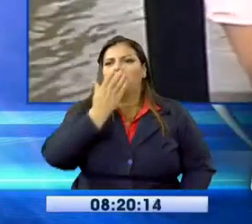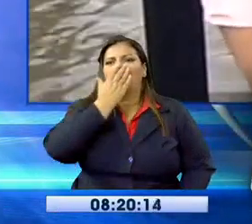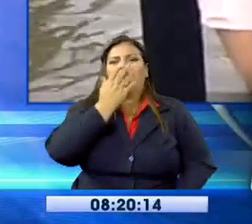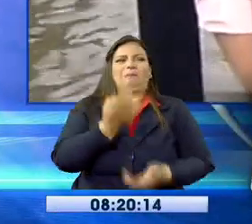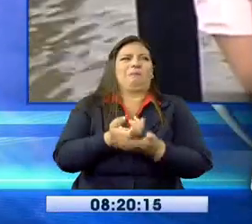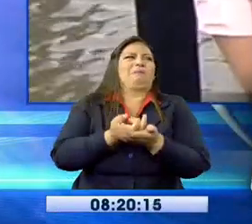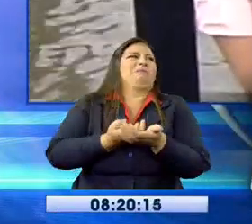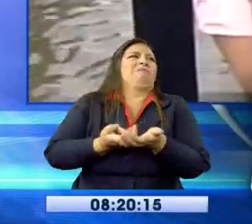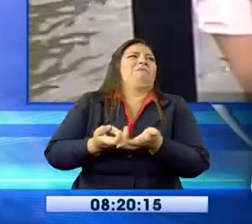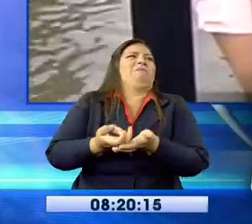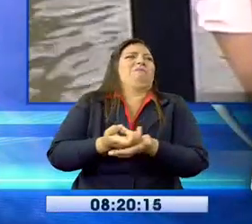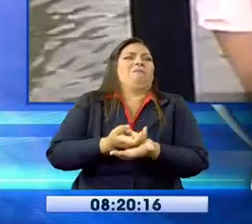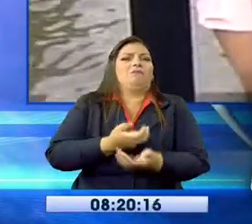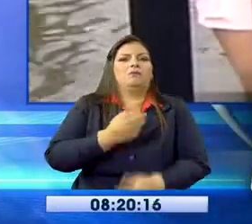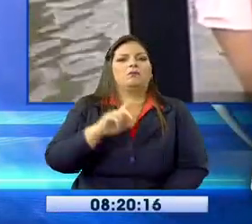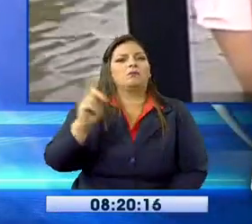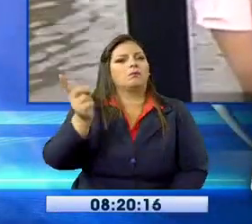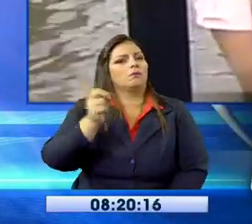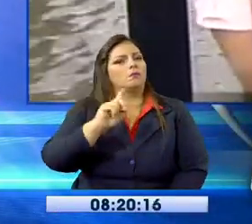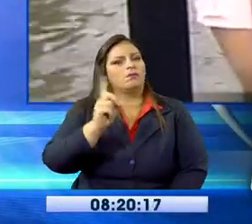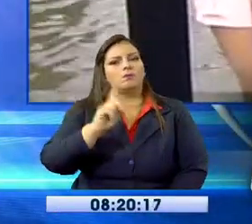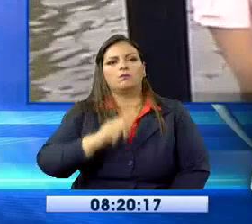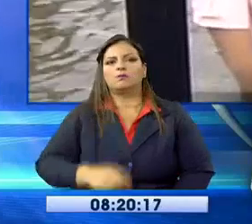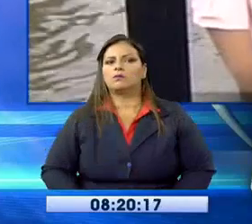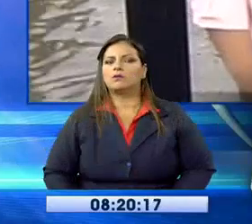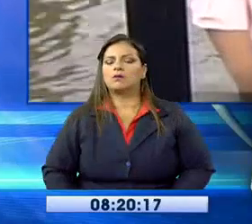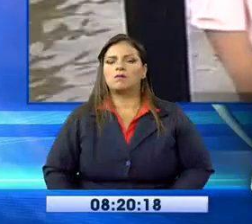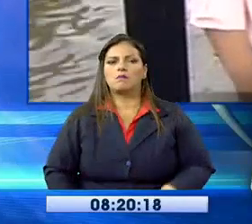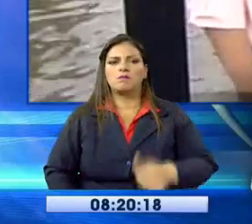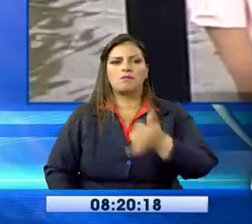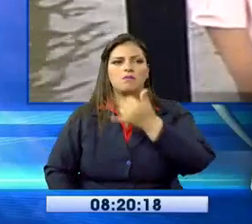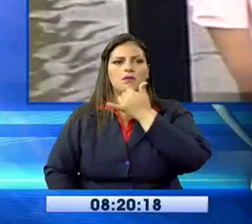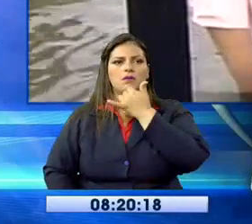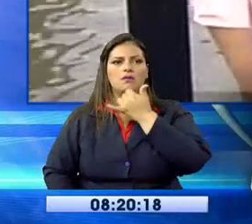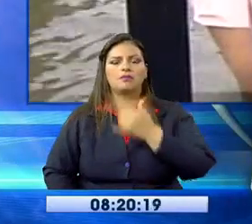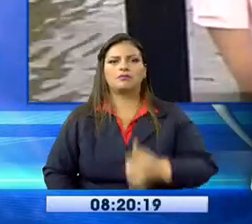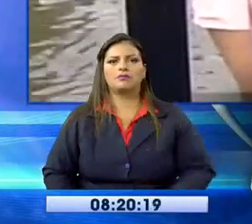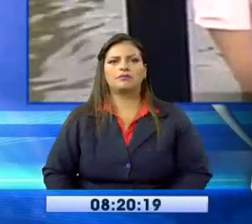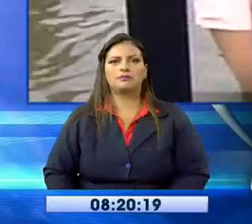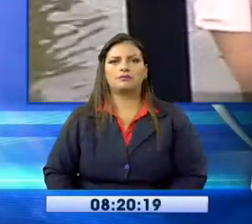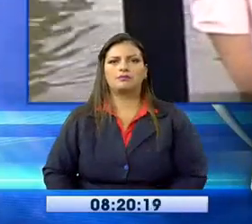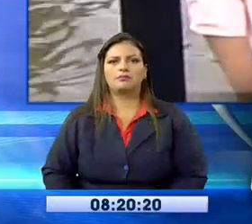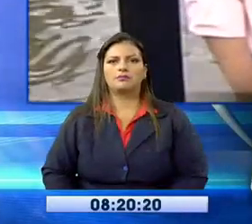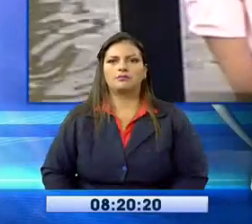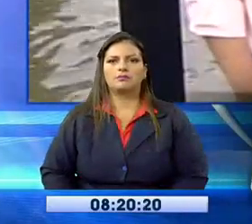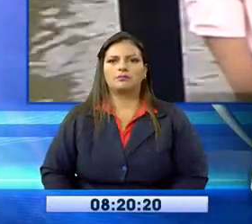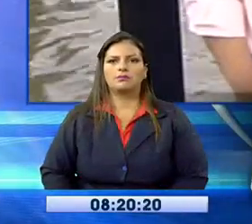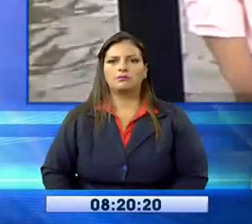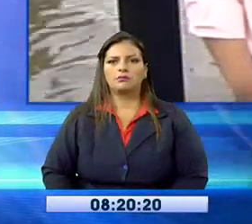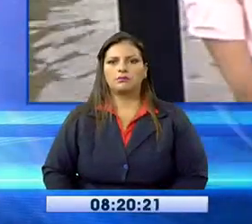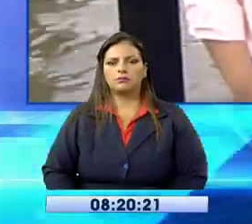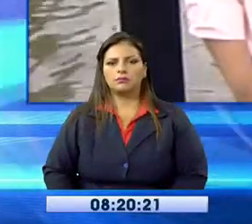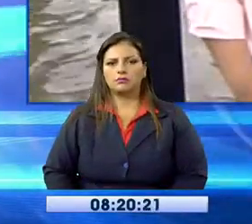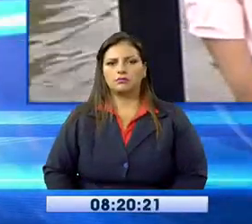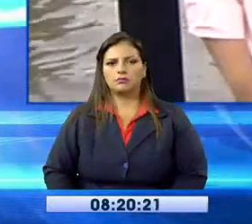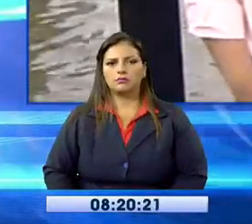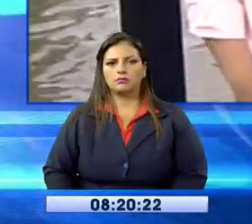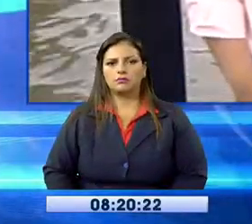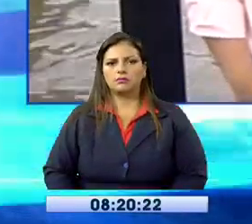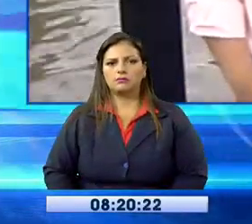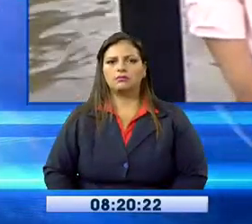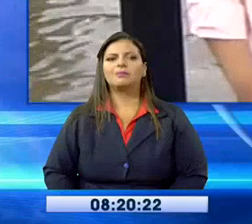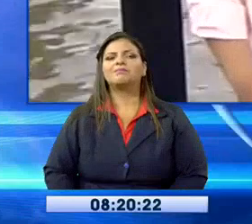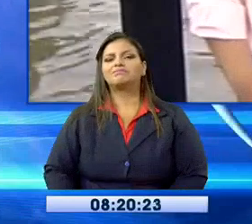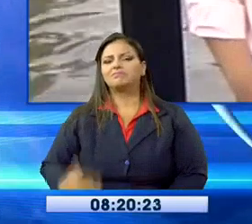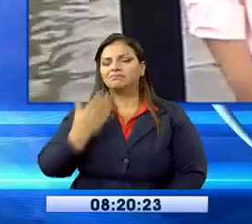tú ya te imaginas, Enrique, y todos se imaginan. Bueno. Gracias, Enrique. Volveremos a conversar contigo más luego para ver cómo